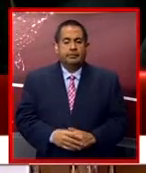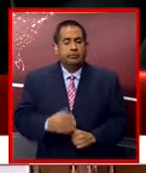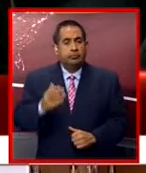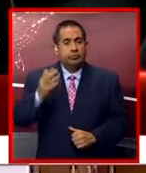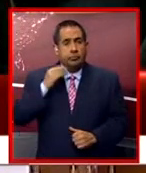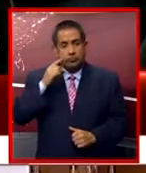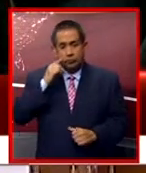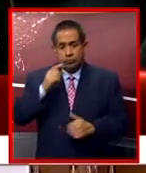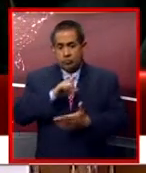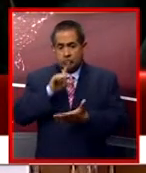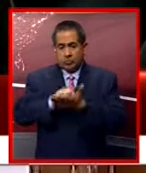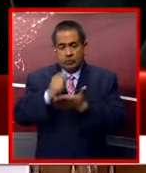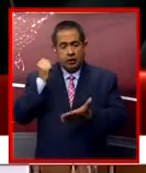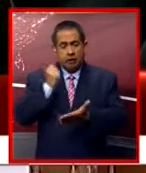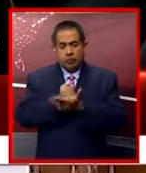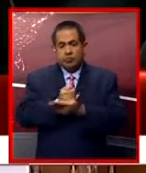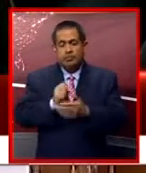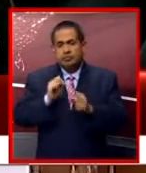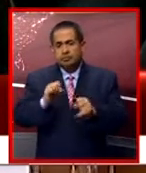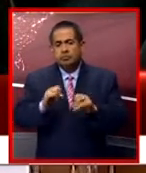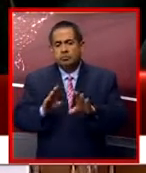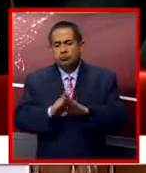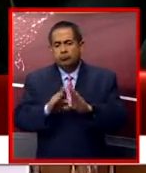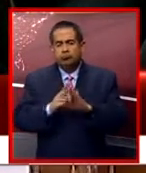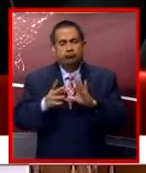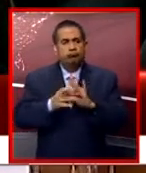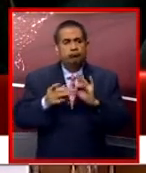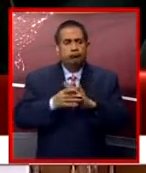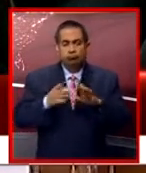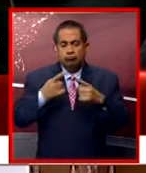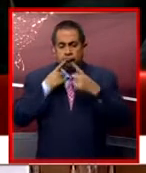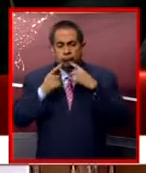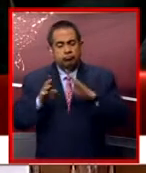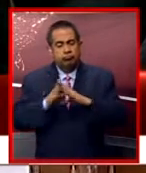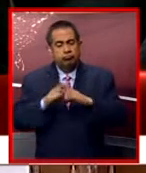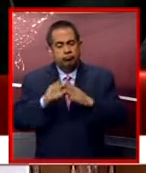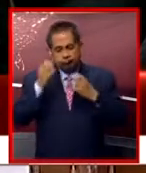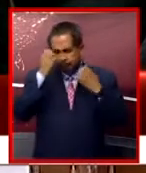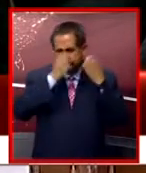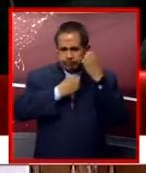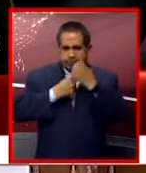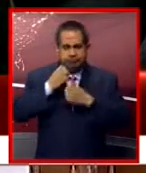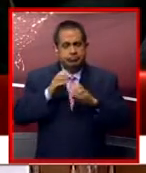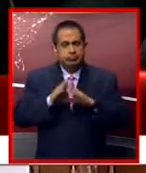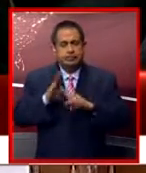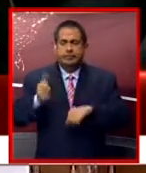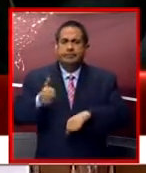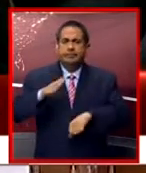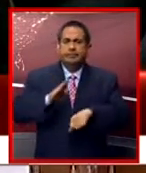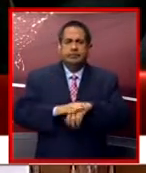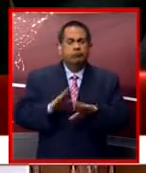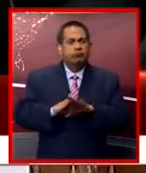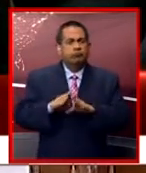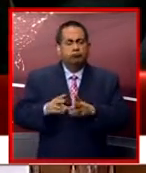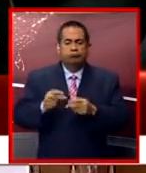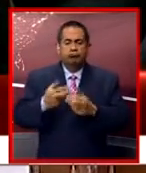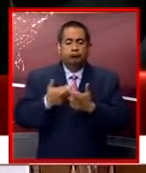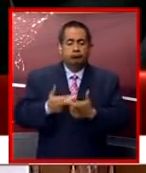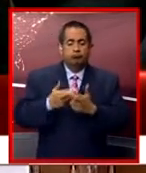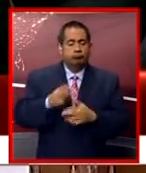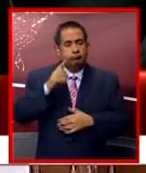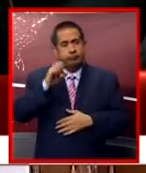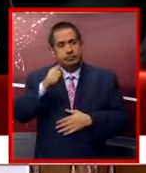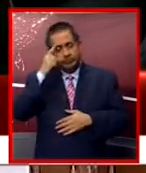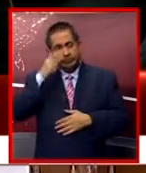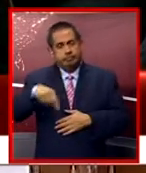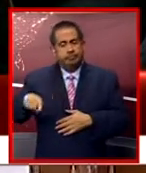se aprueba una ley de ingresos es un esquema en el que se revisa si la administración del recurso alcanzará para